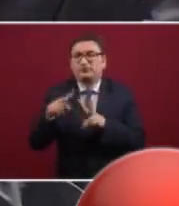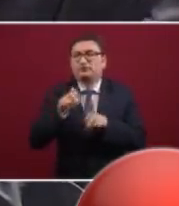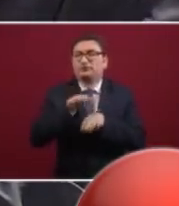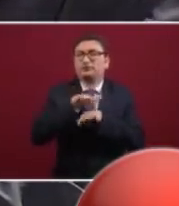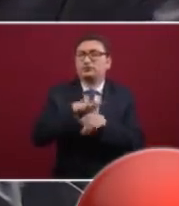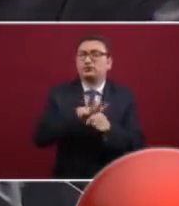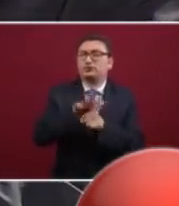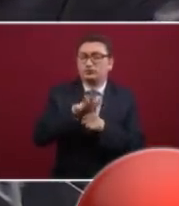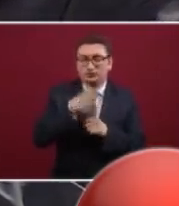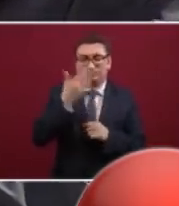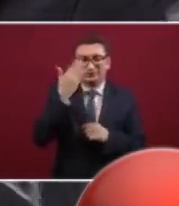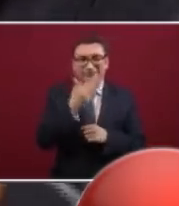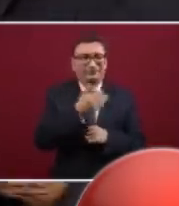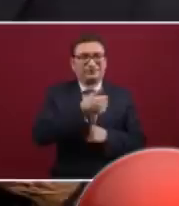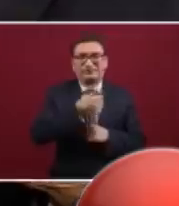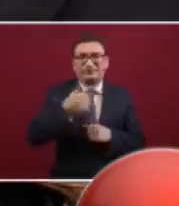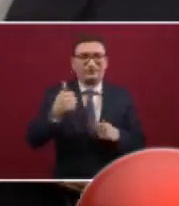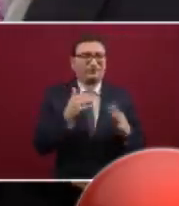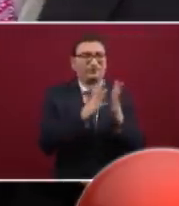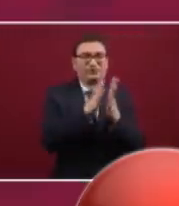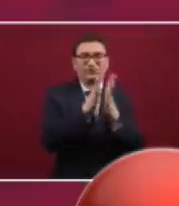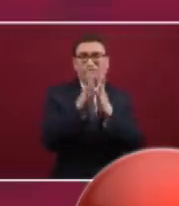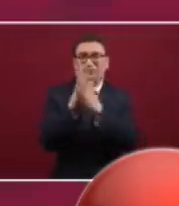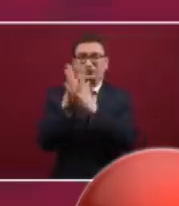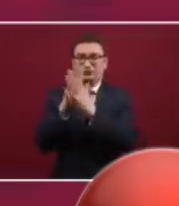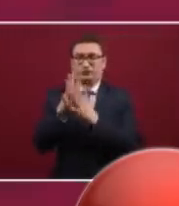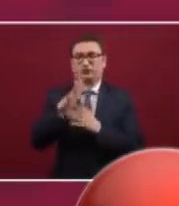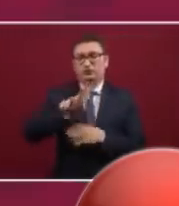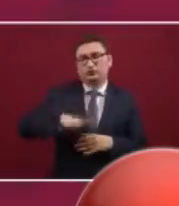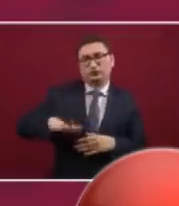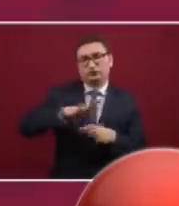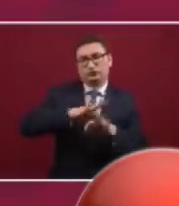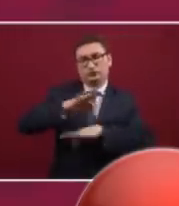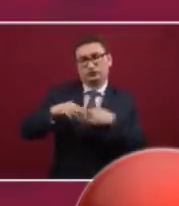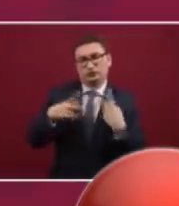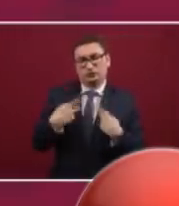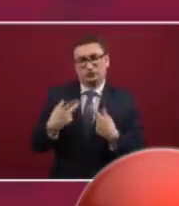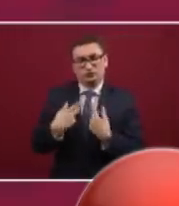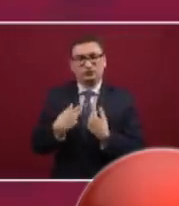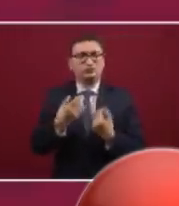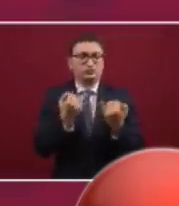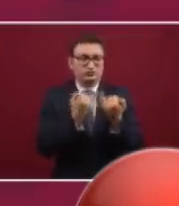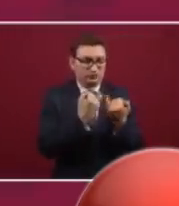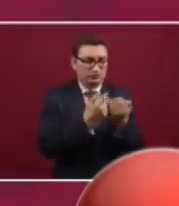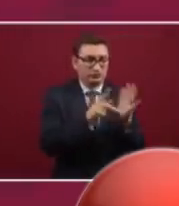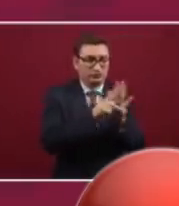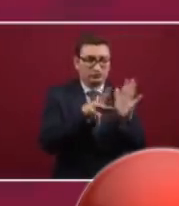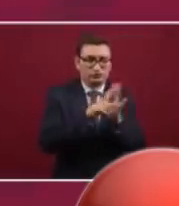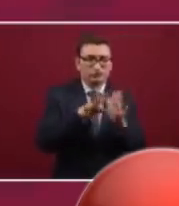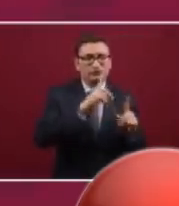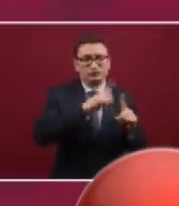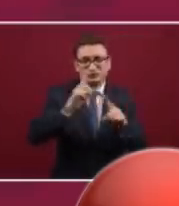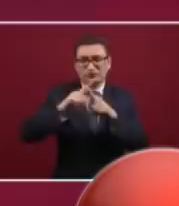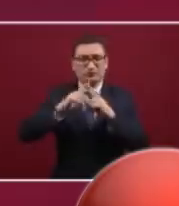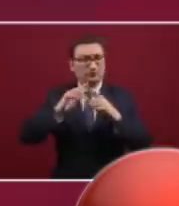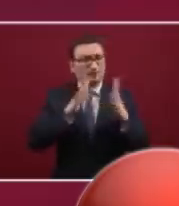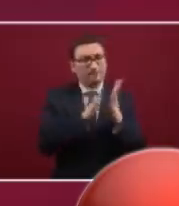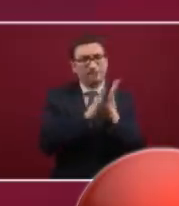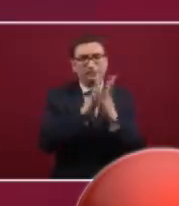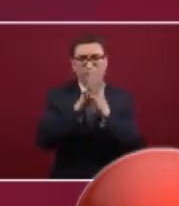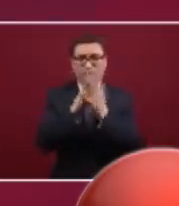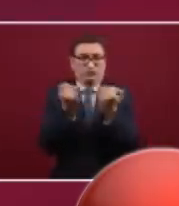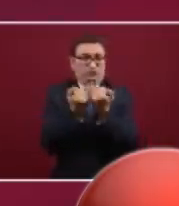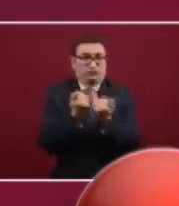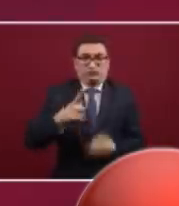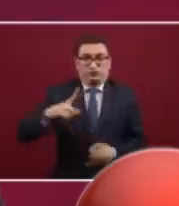la participación de la sociedad, de los medios, ¿sí?, del